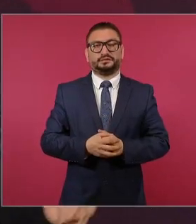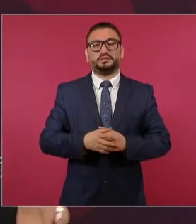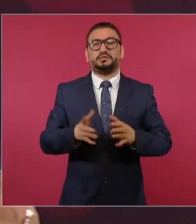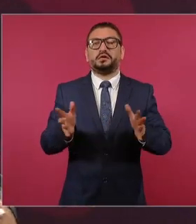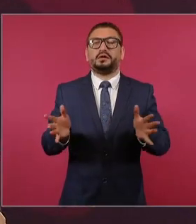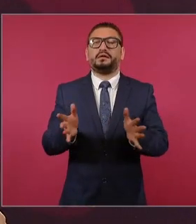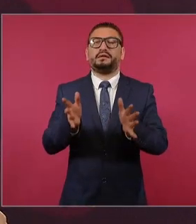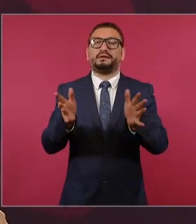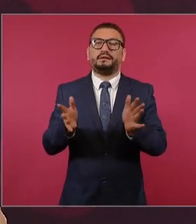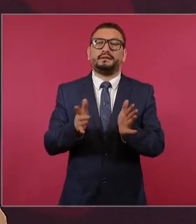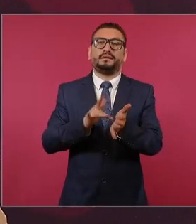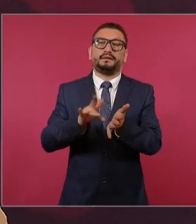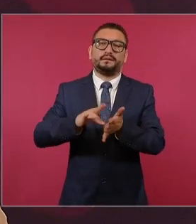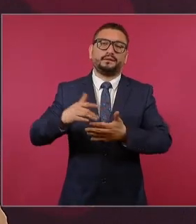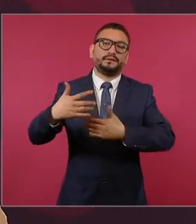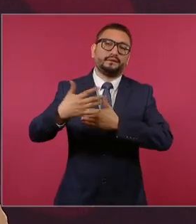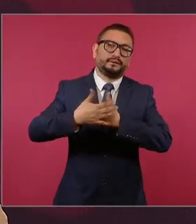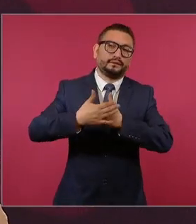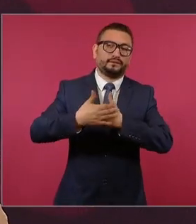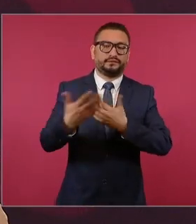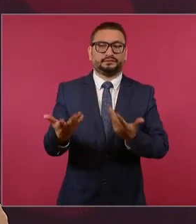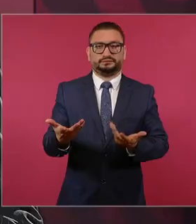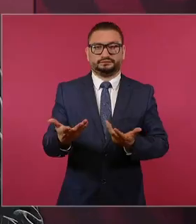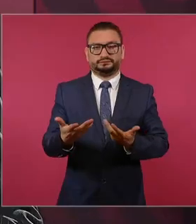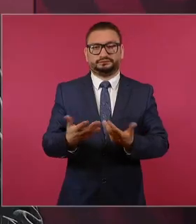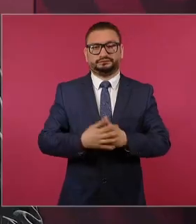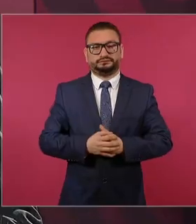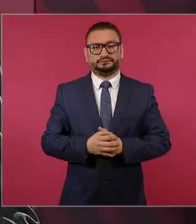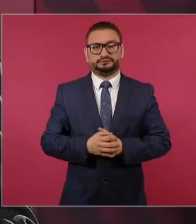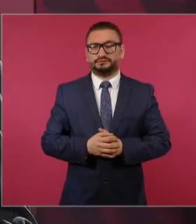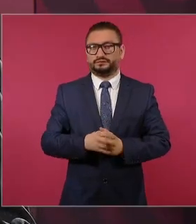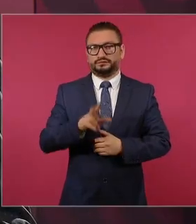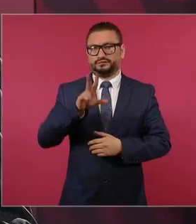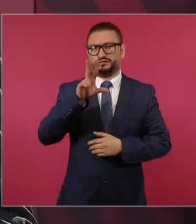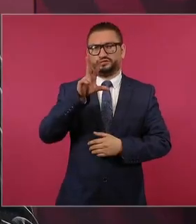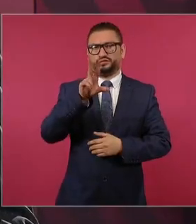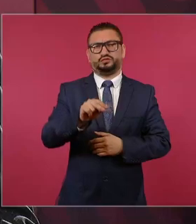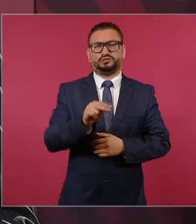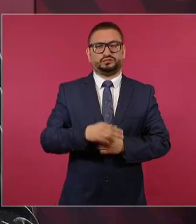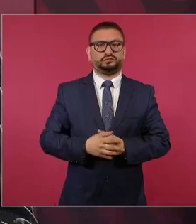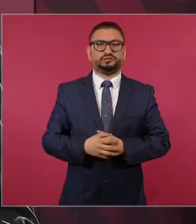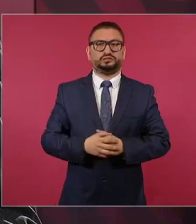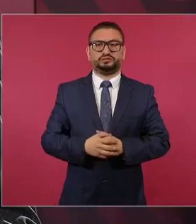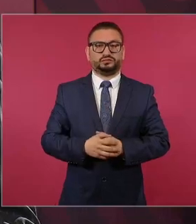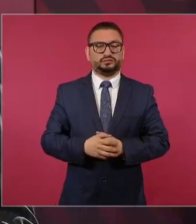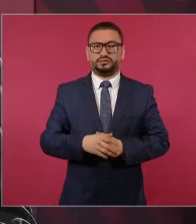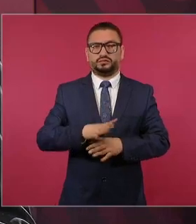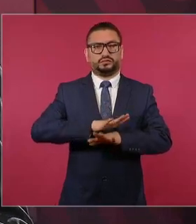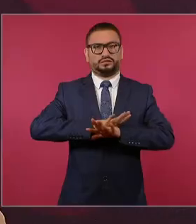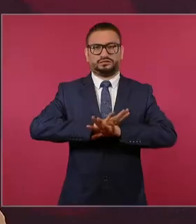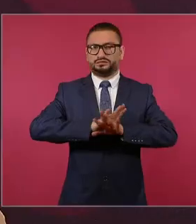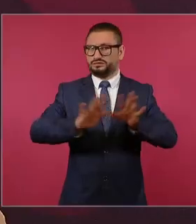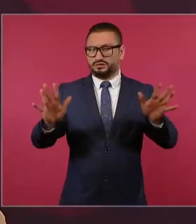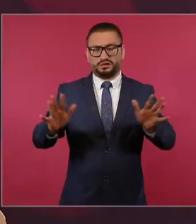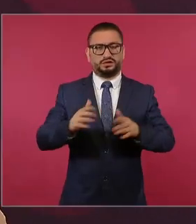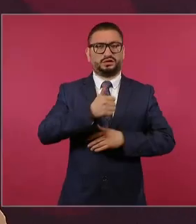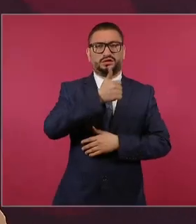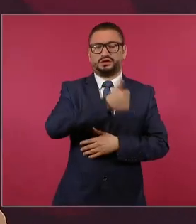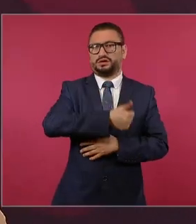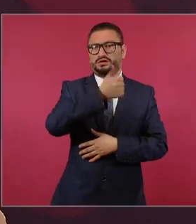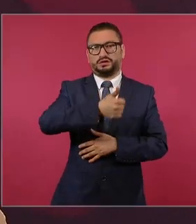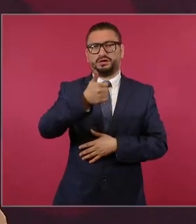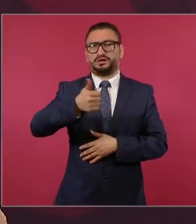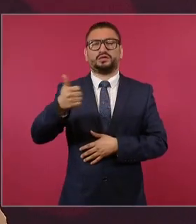apapachar. No, Cada quien tiene